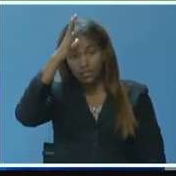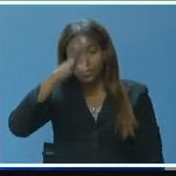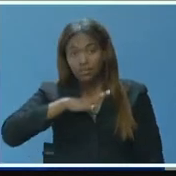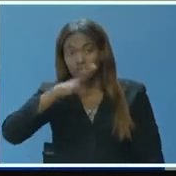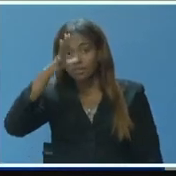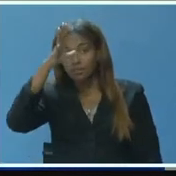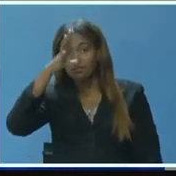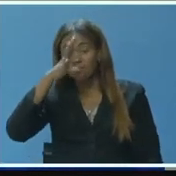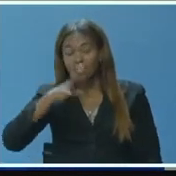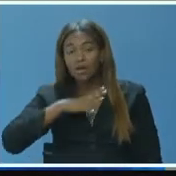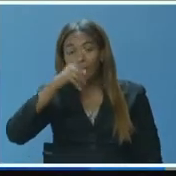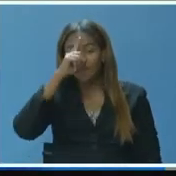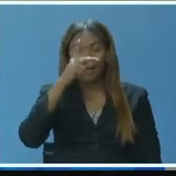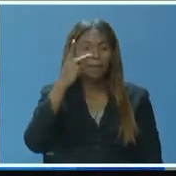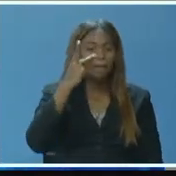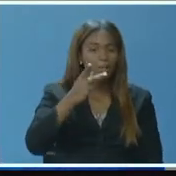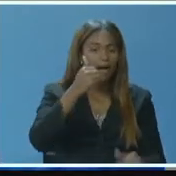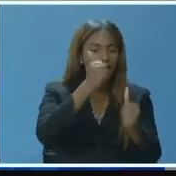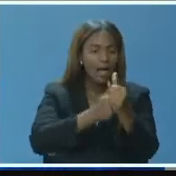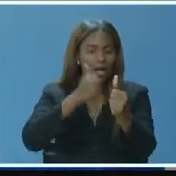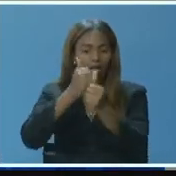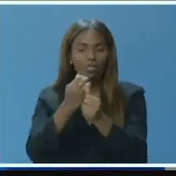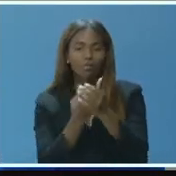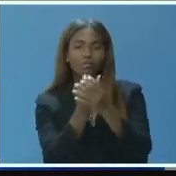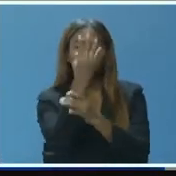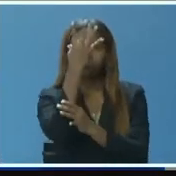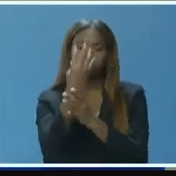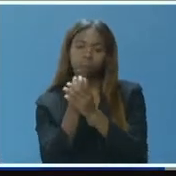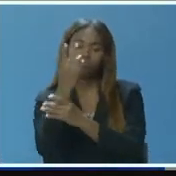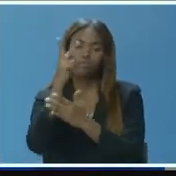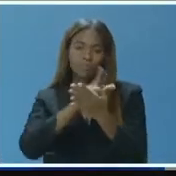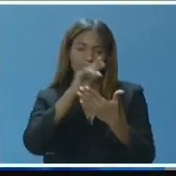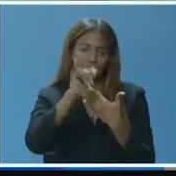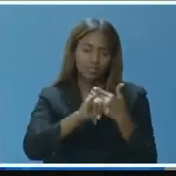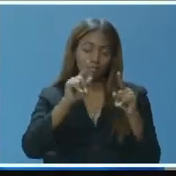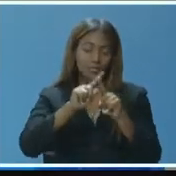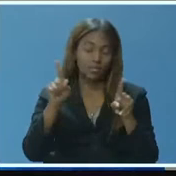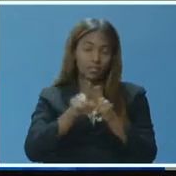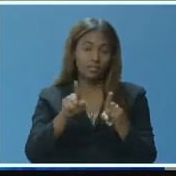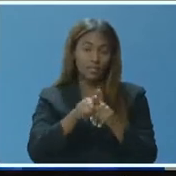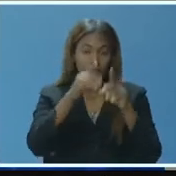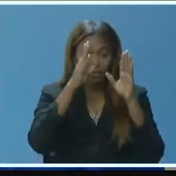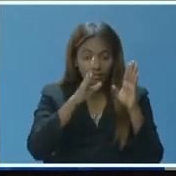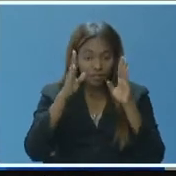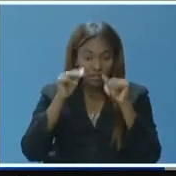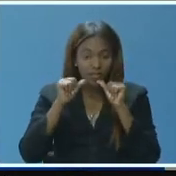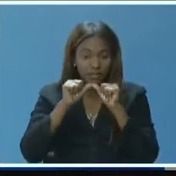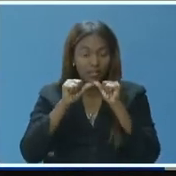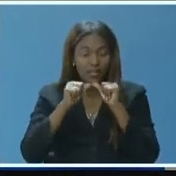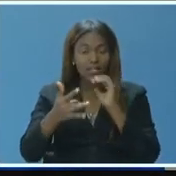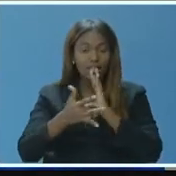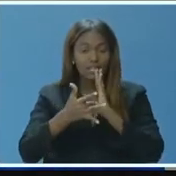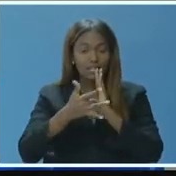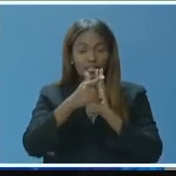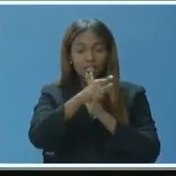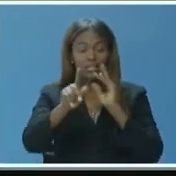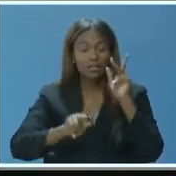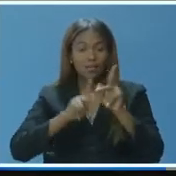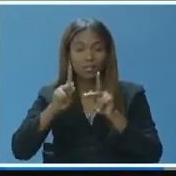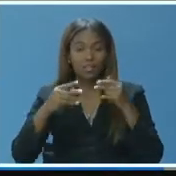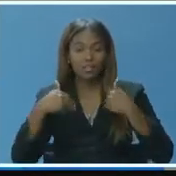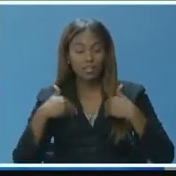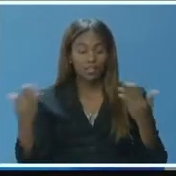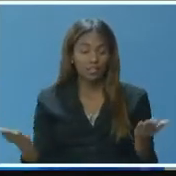identificar cada una de las plantas que se siembra en los proyectos agroforestales. Pero además de darle ese seguimiento técnico y de estas personas como auditores que le están